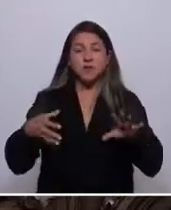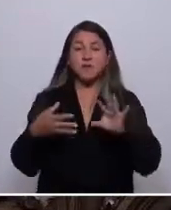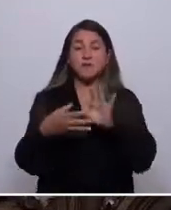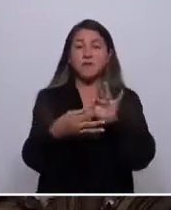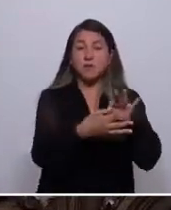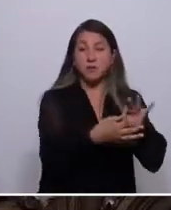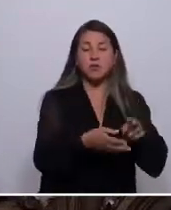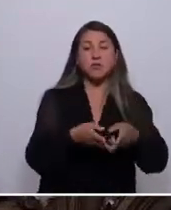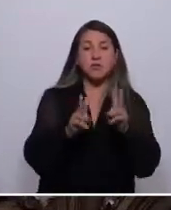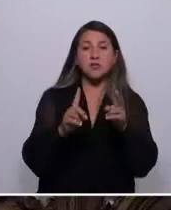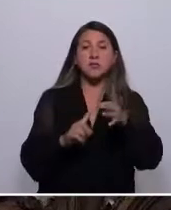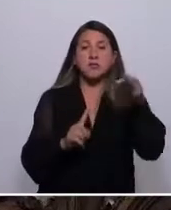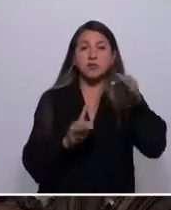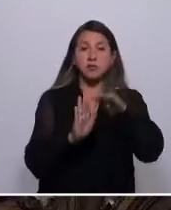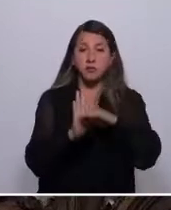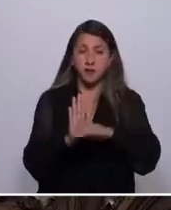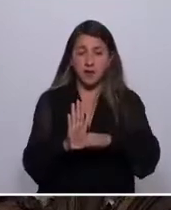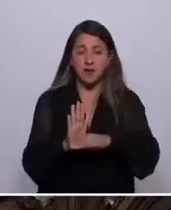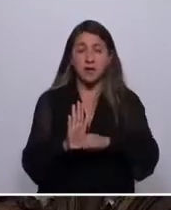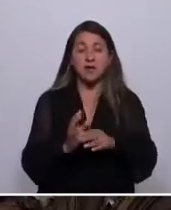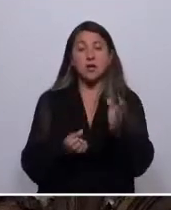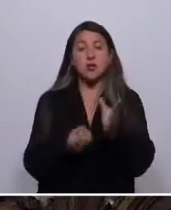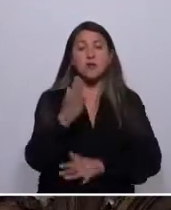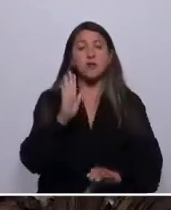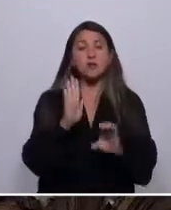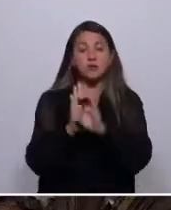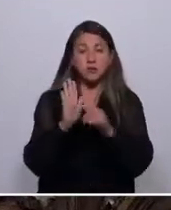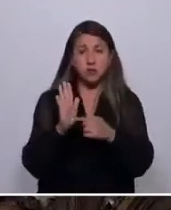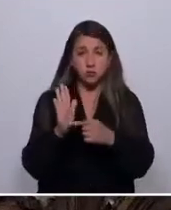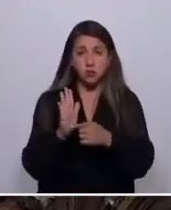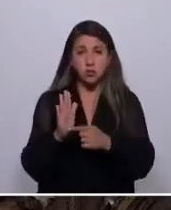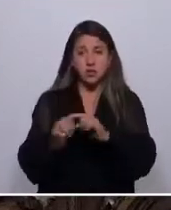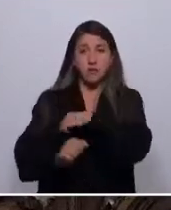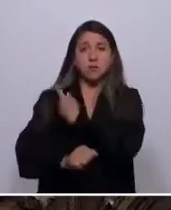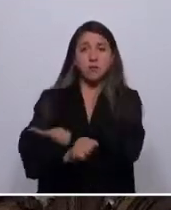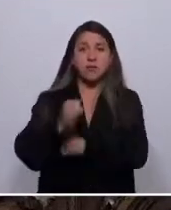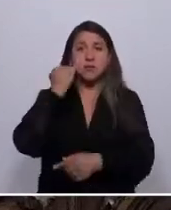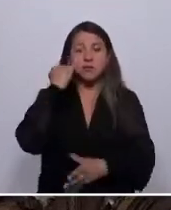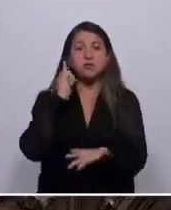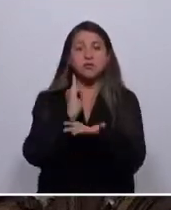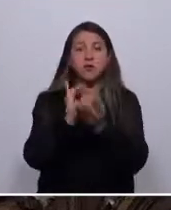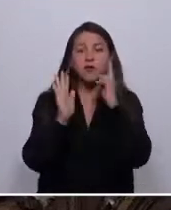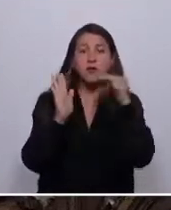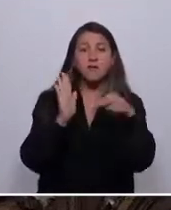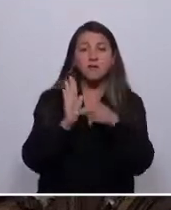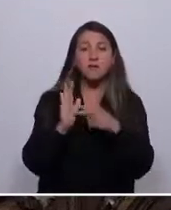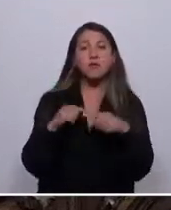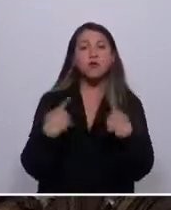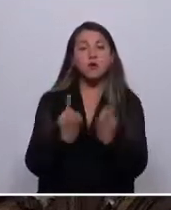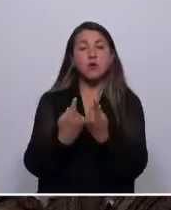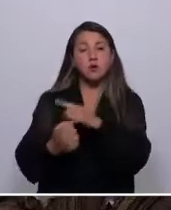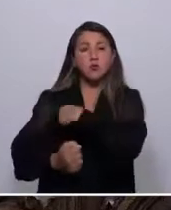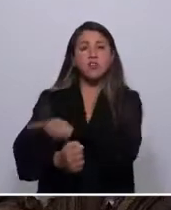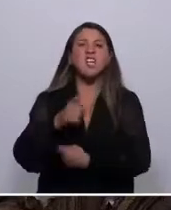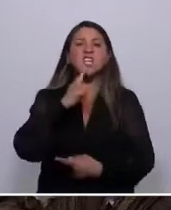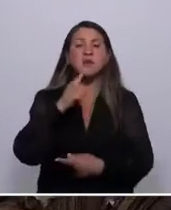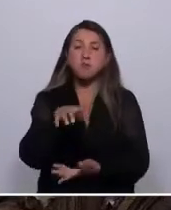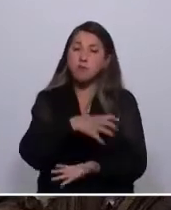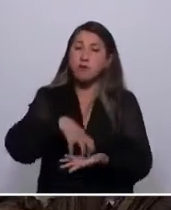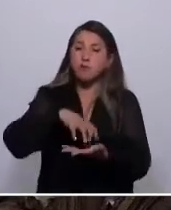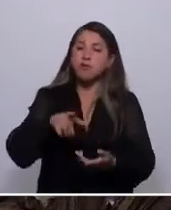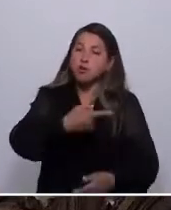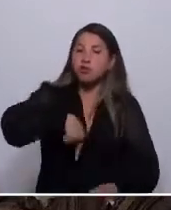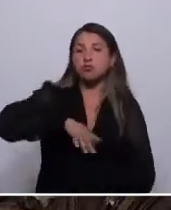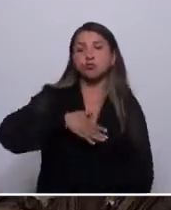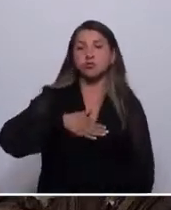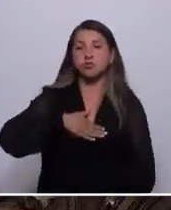por los derechos fundamentales. Bajo la nueva Constitución, el poder institucional será visto como nuestro poder, el poder del pueblo. Eso